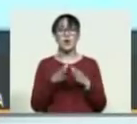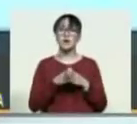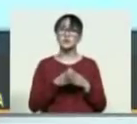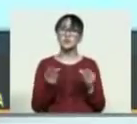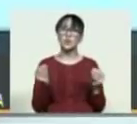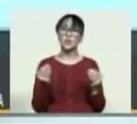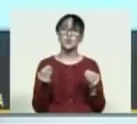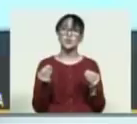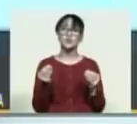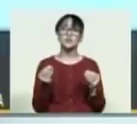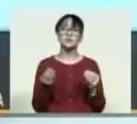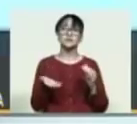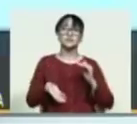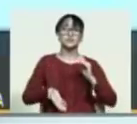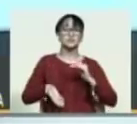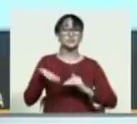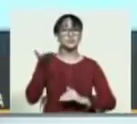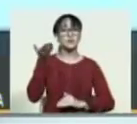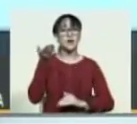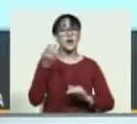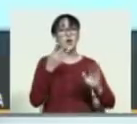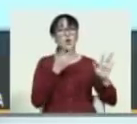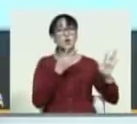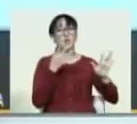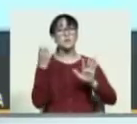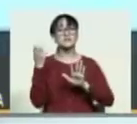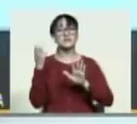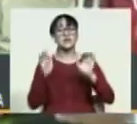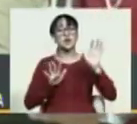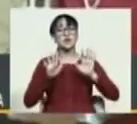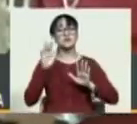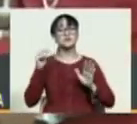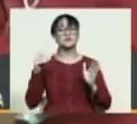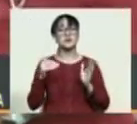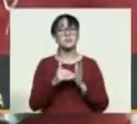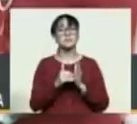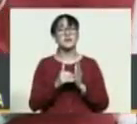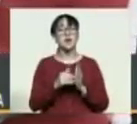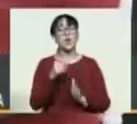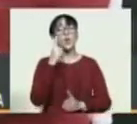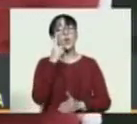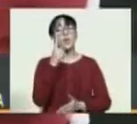muchachas, pasará de 915 mil bolívares a